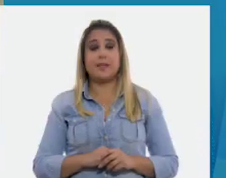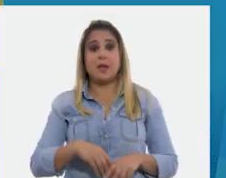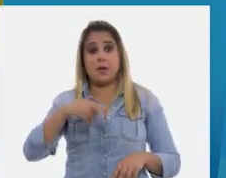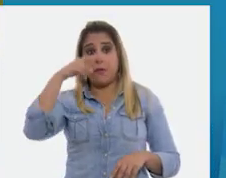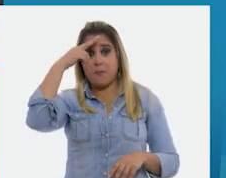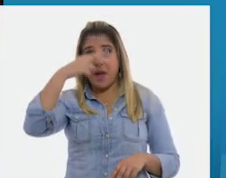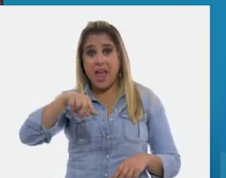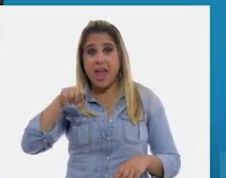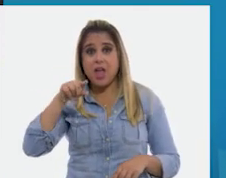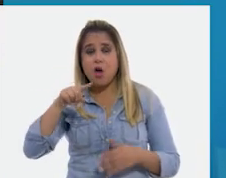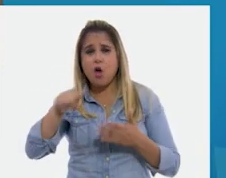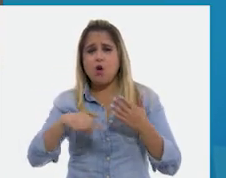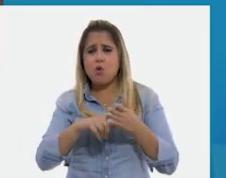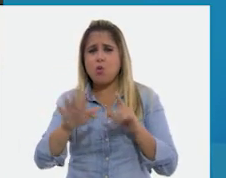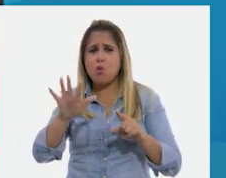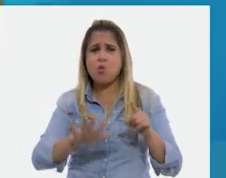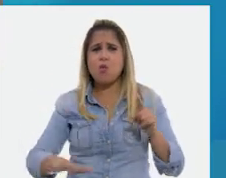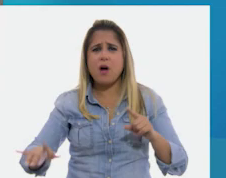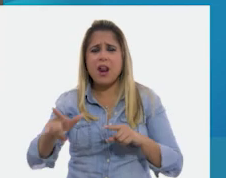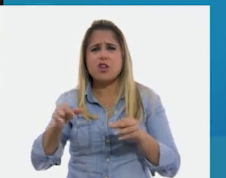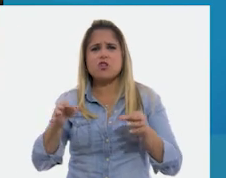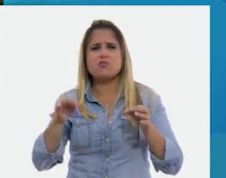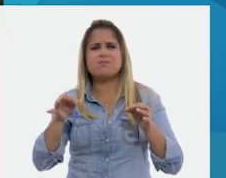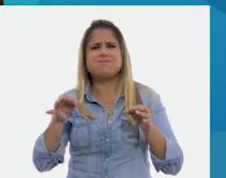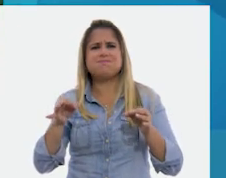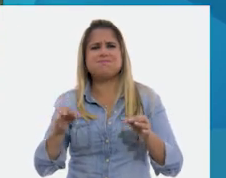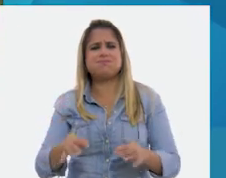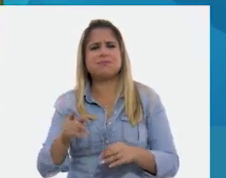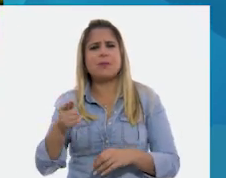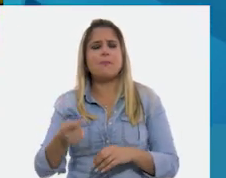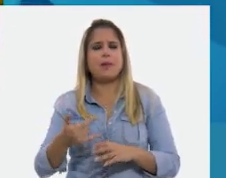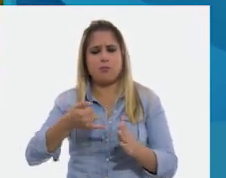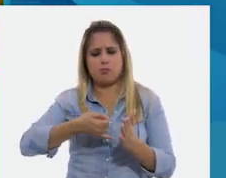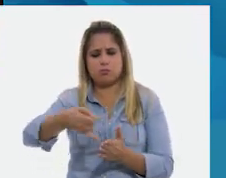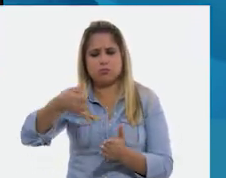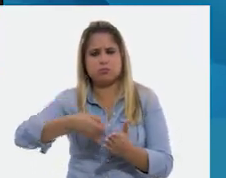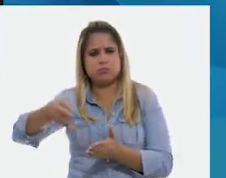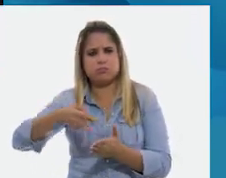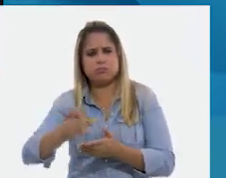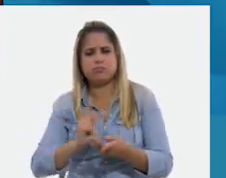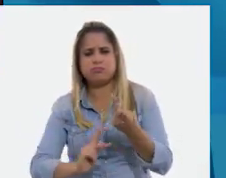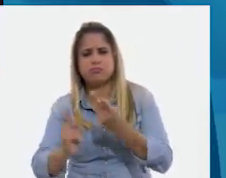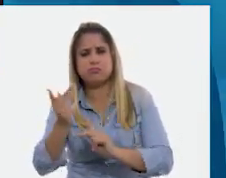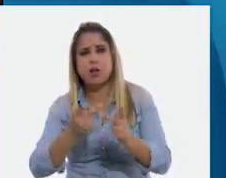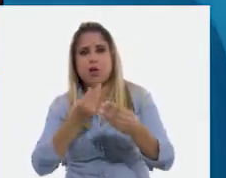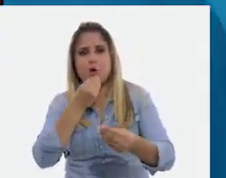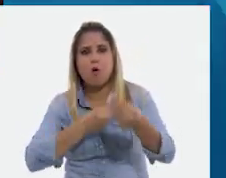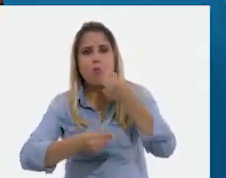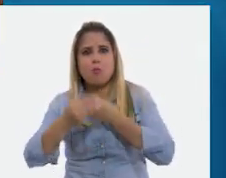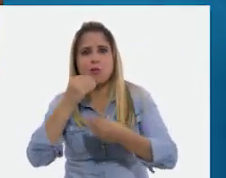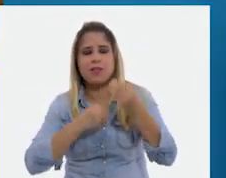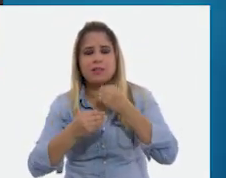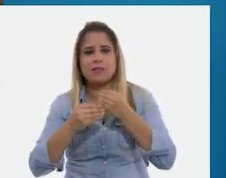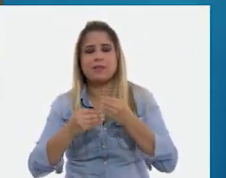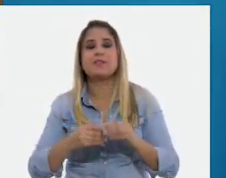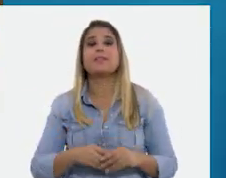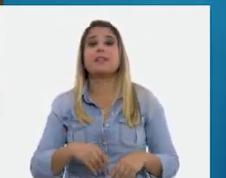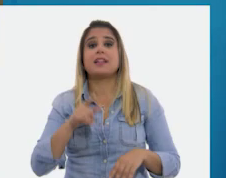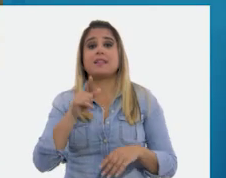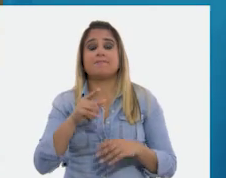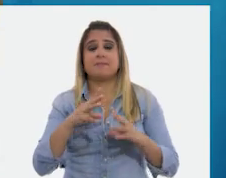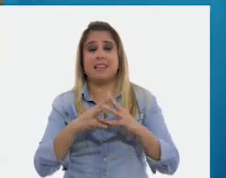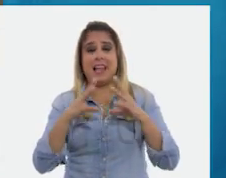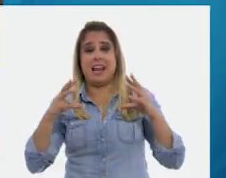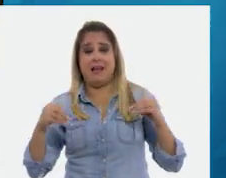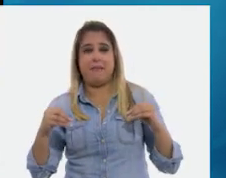México es uno de los lugares donde se han originado los principales cultivos alimentarios del mundo. La calabaza,